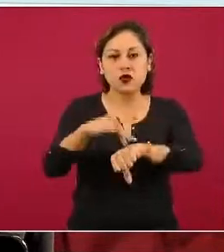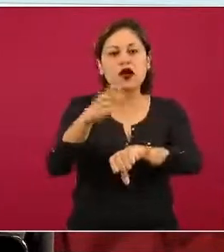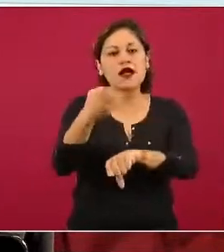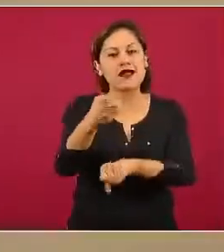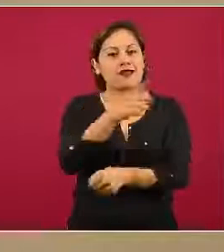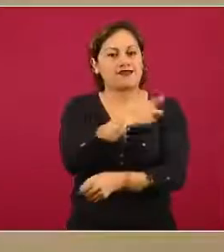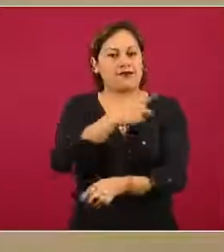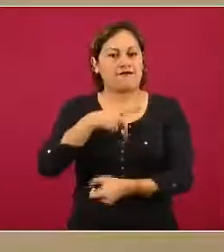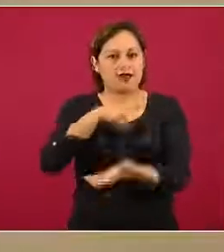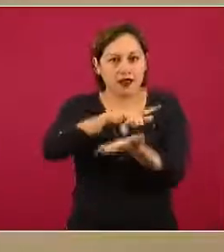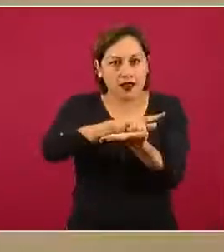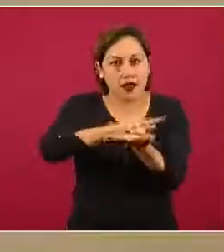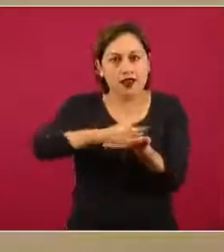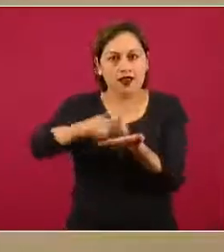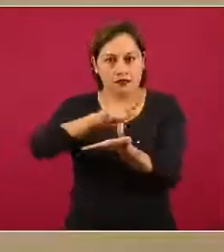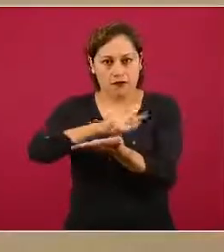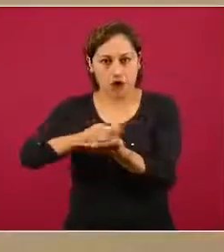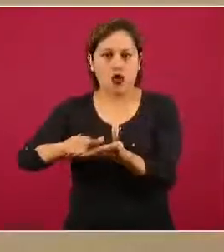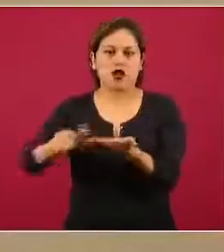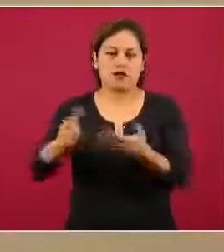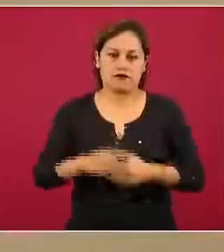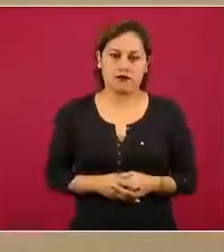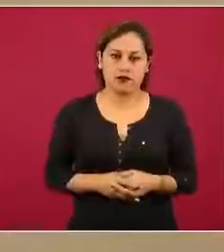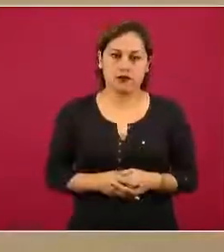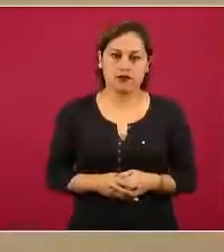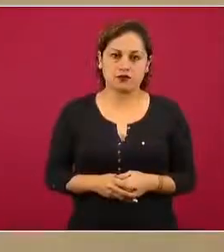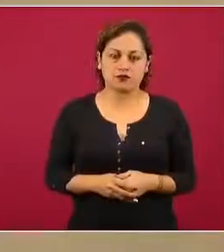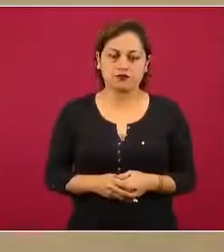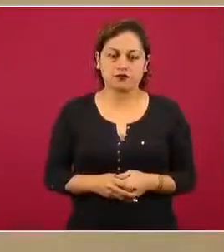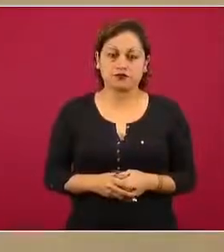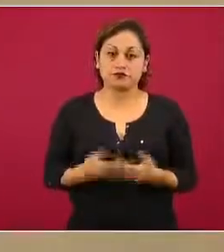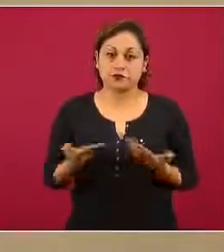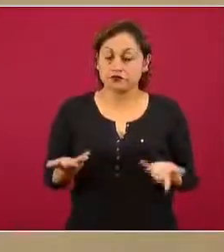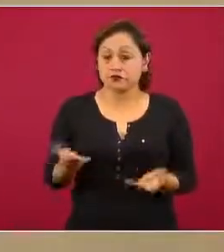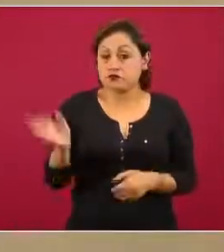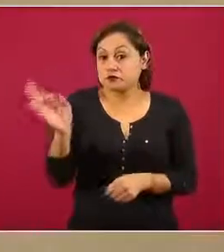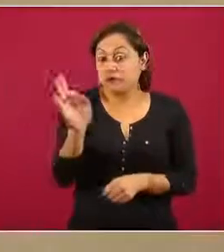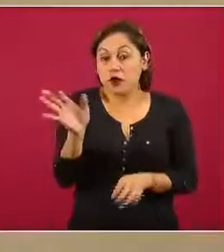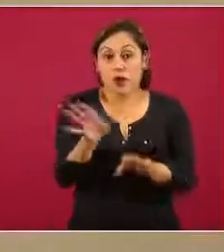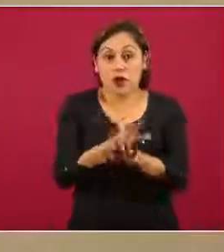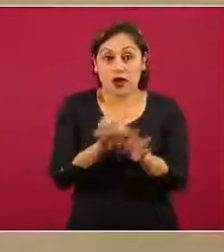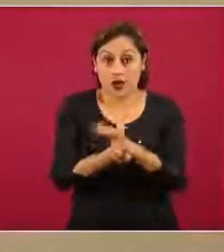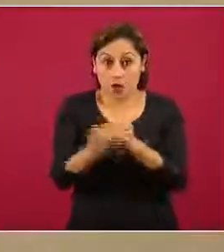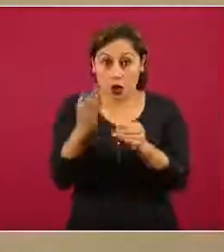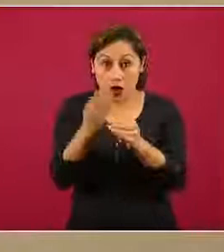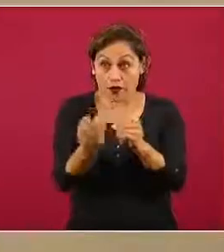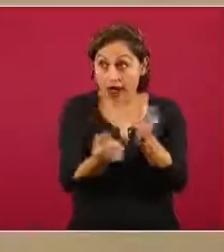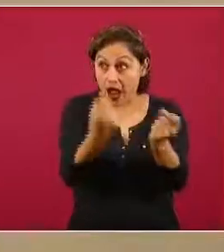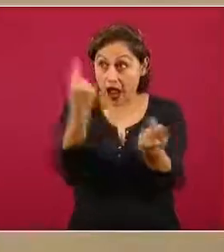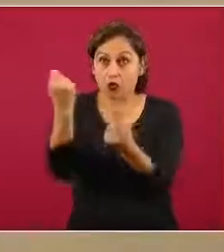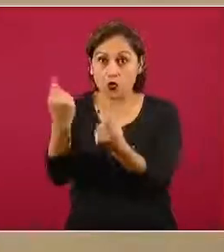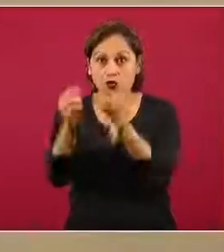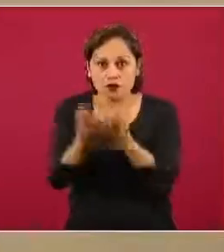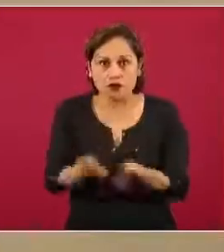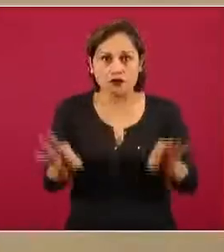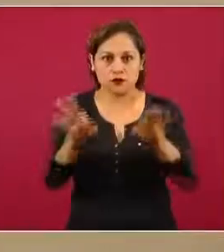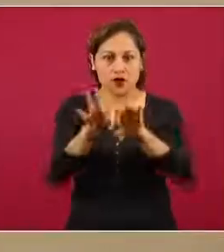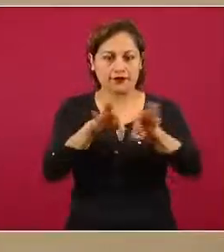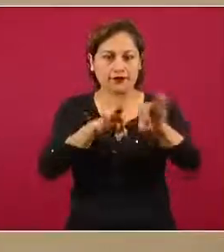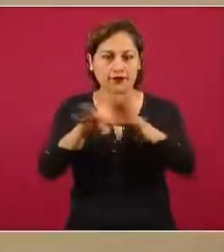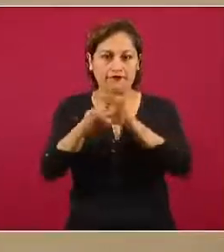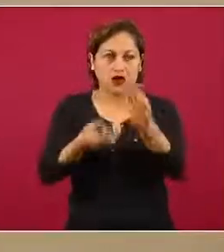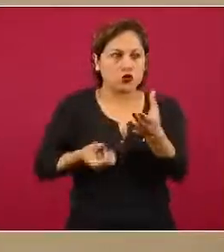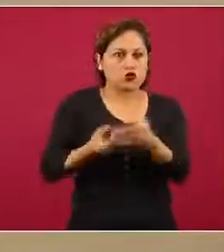en el área en donde estemos, pues también, obviamente, si somos personal esencial, también en las actividades que